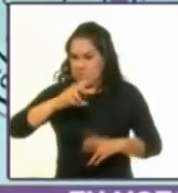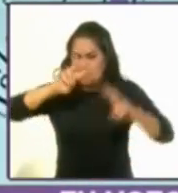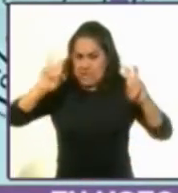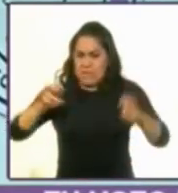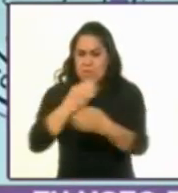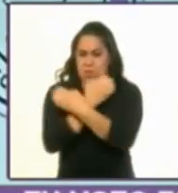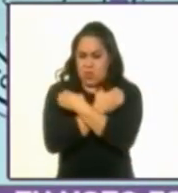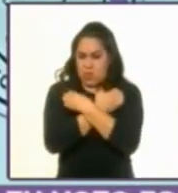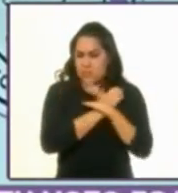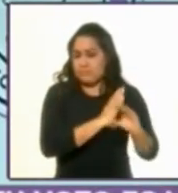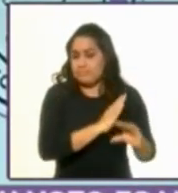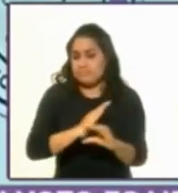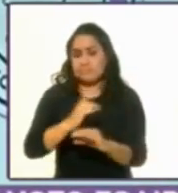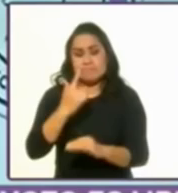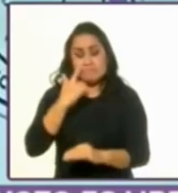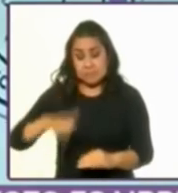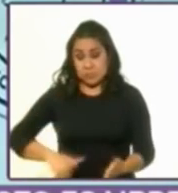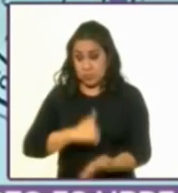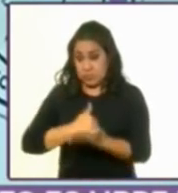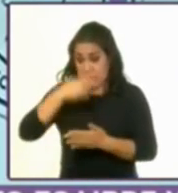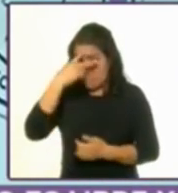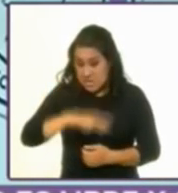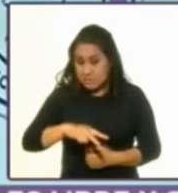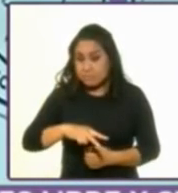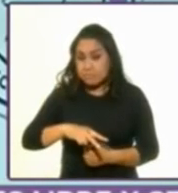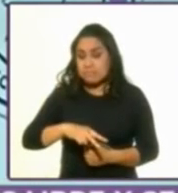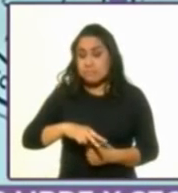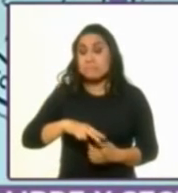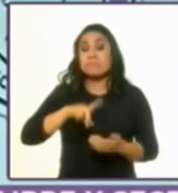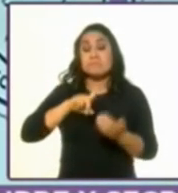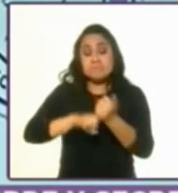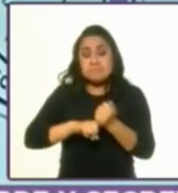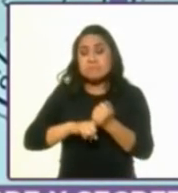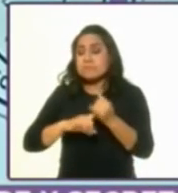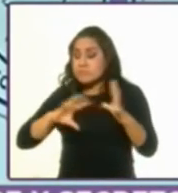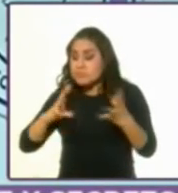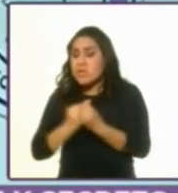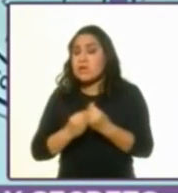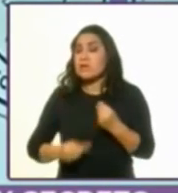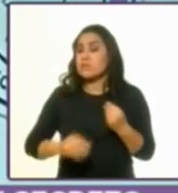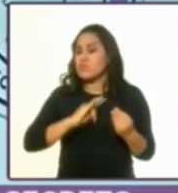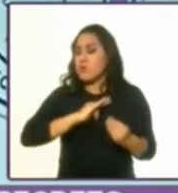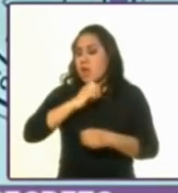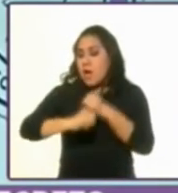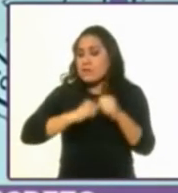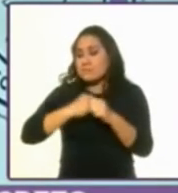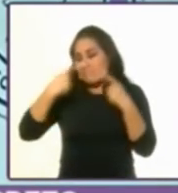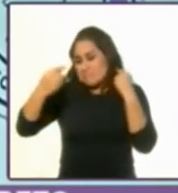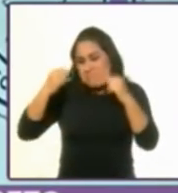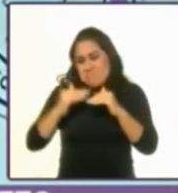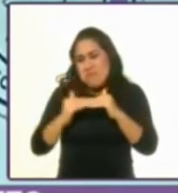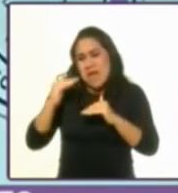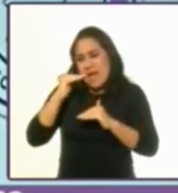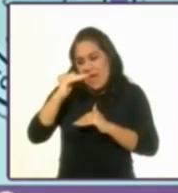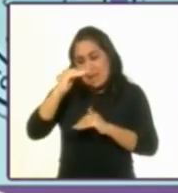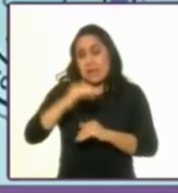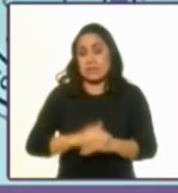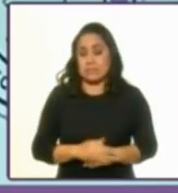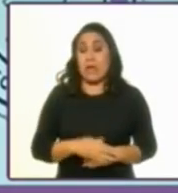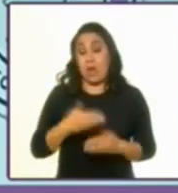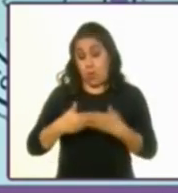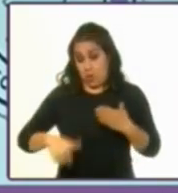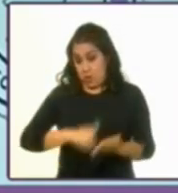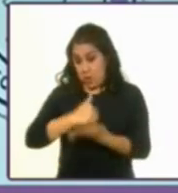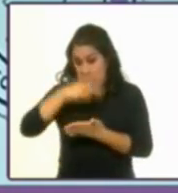la ciudad de mexico es la ciudad con más escolaridad en términos de años la ciudad de mexico lo que necesita realmente hoy